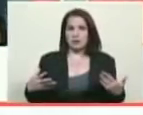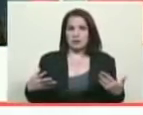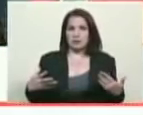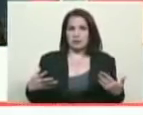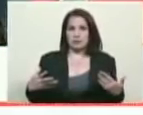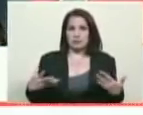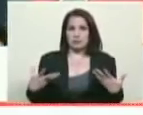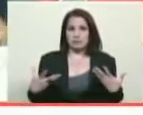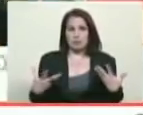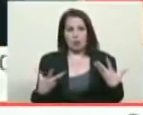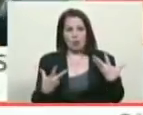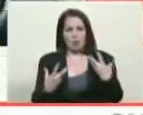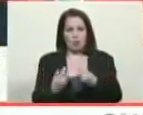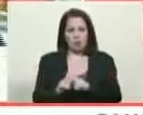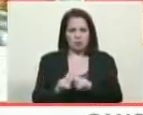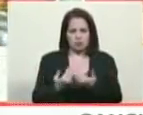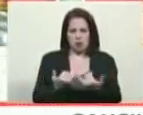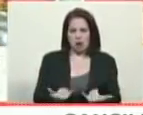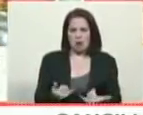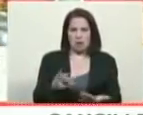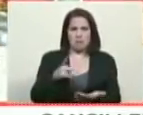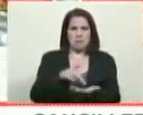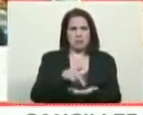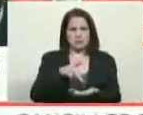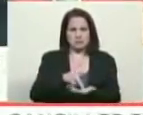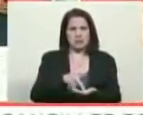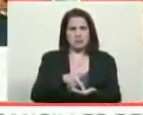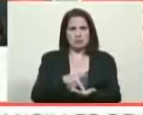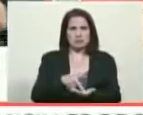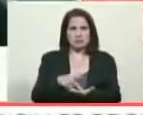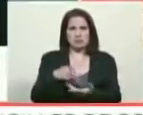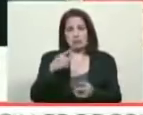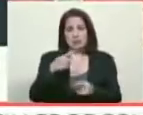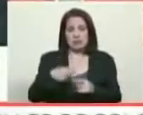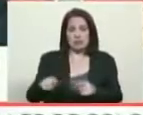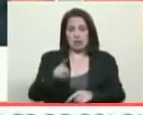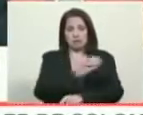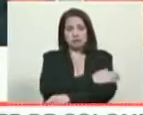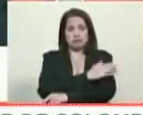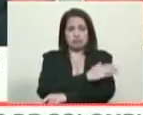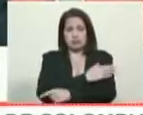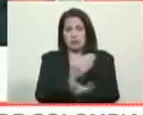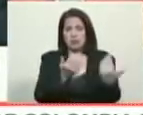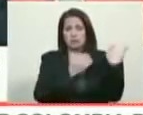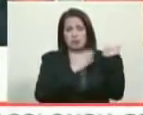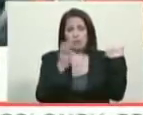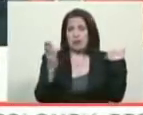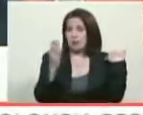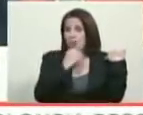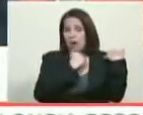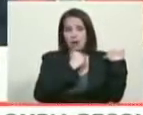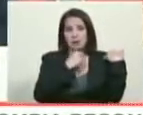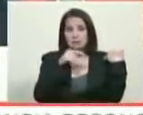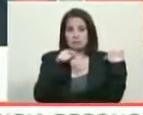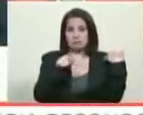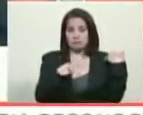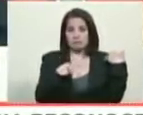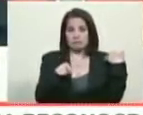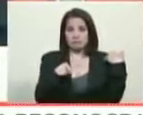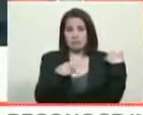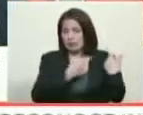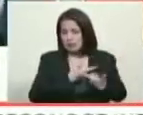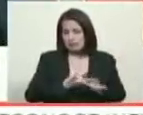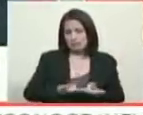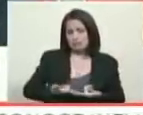convivencia y la participación de una derecha irresponsable e irresponsable que se ha